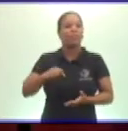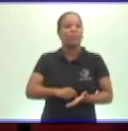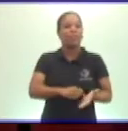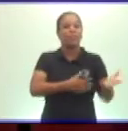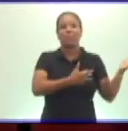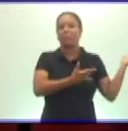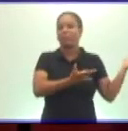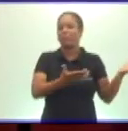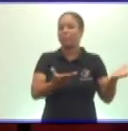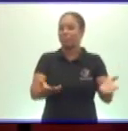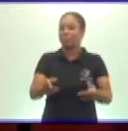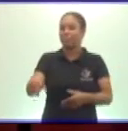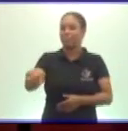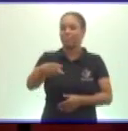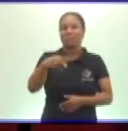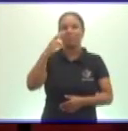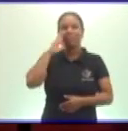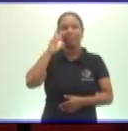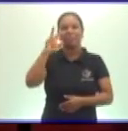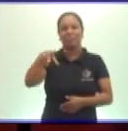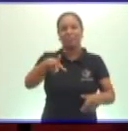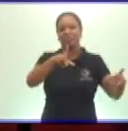a visualizar la siguiente imagen.